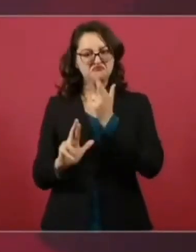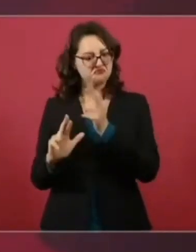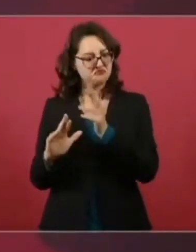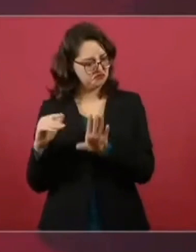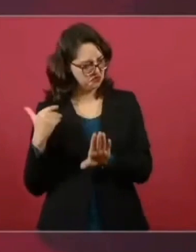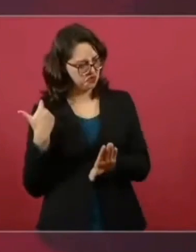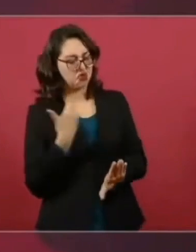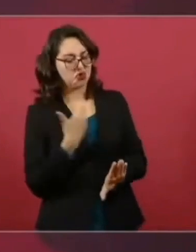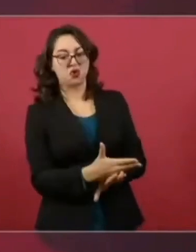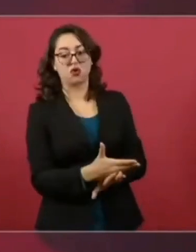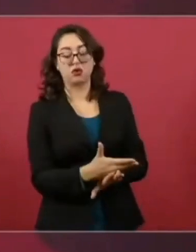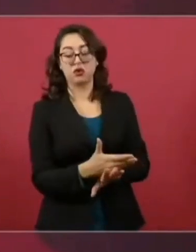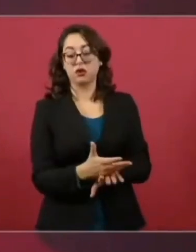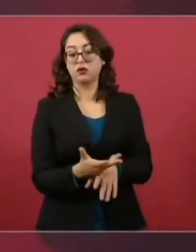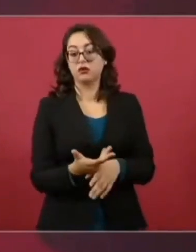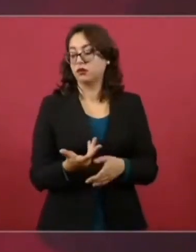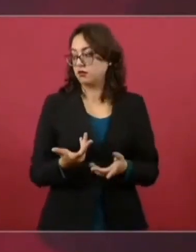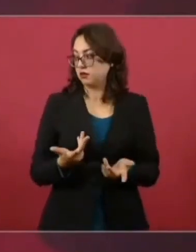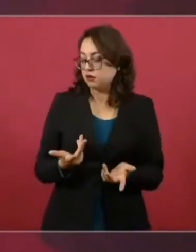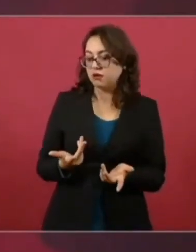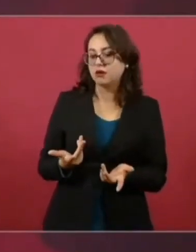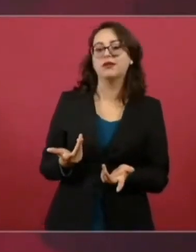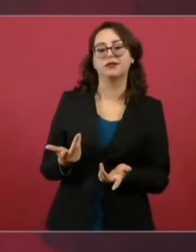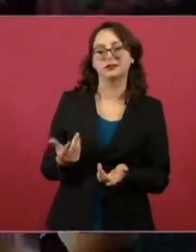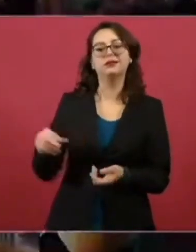Y así otros casos.